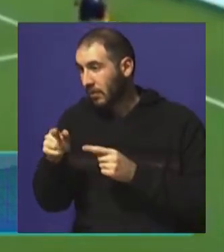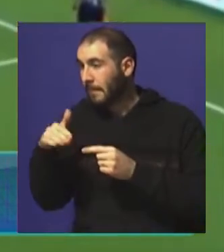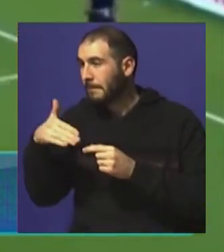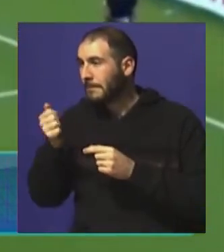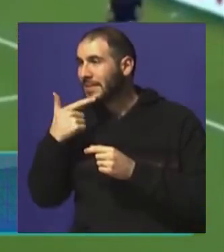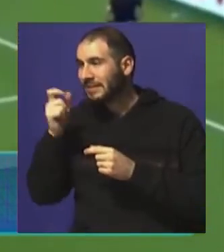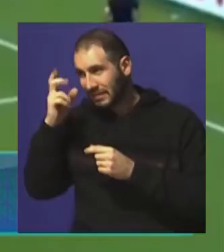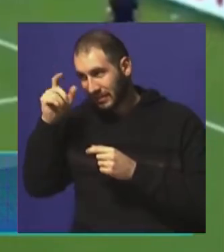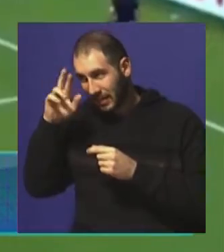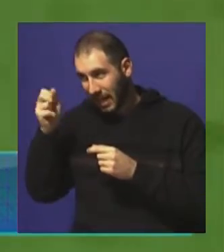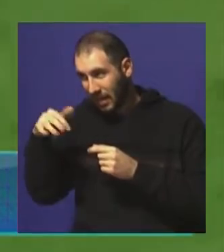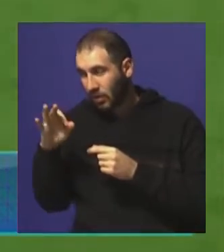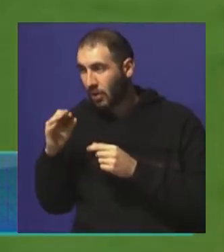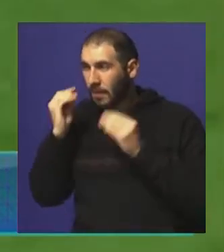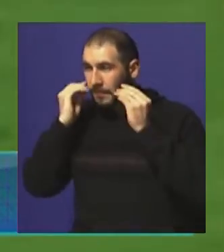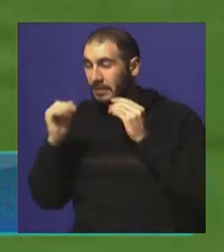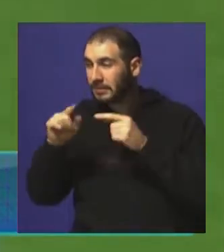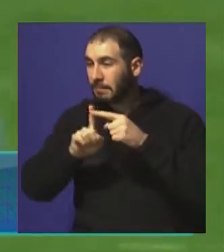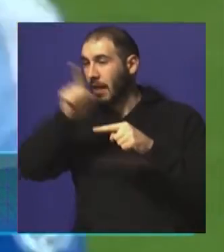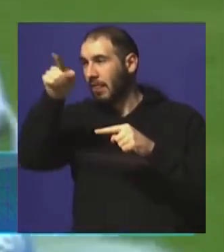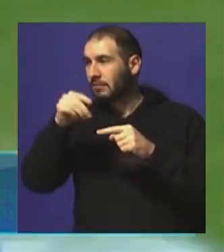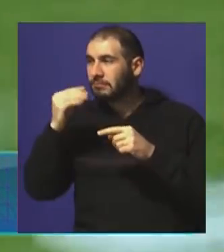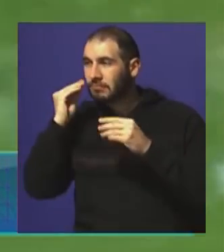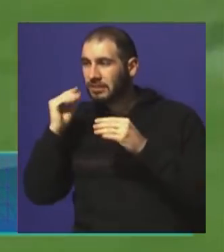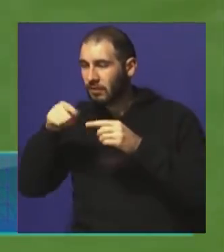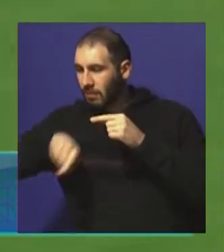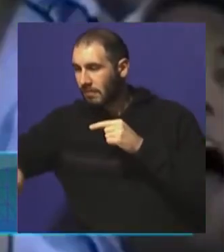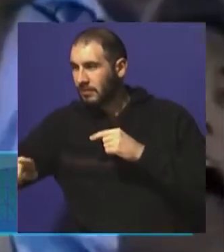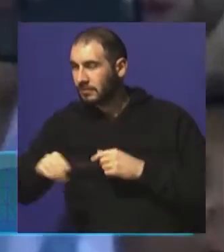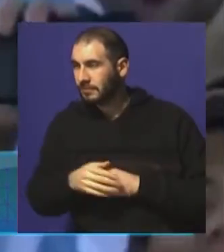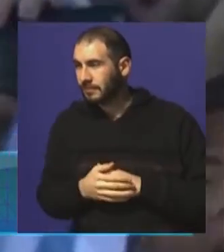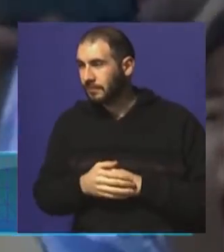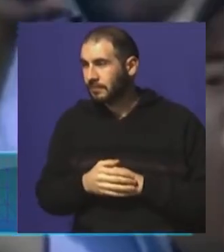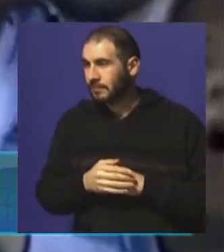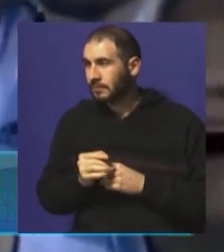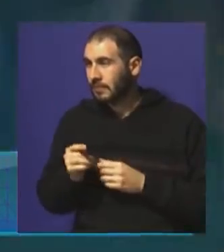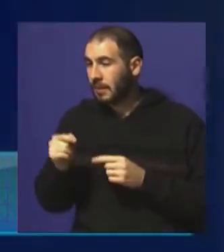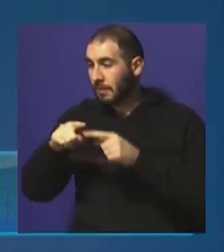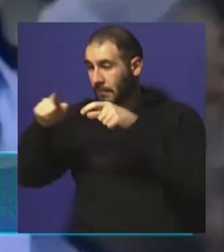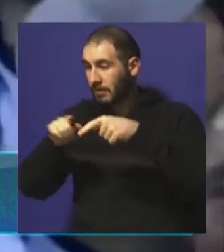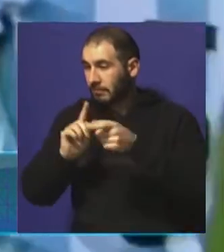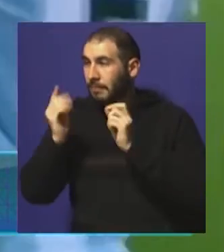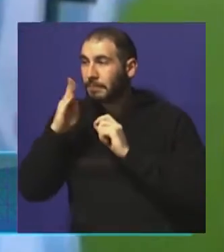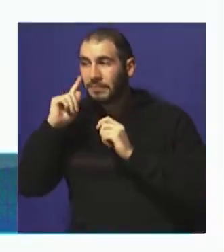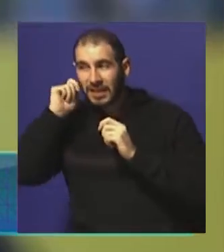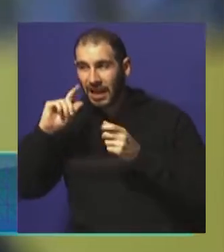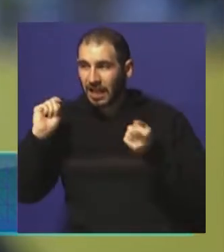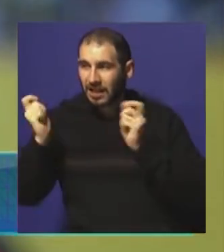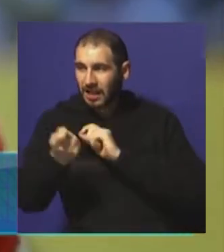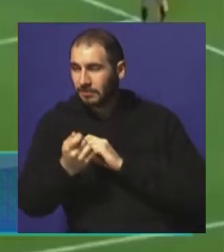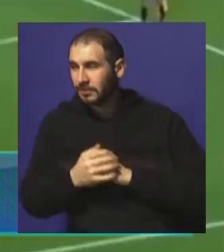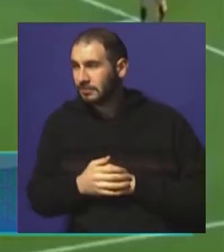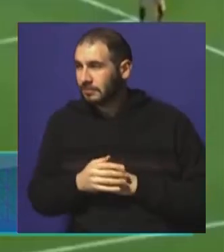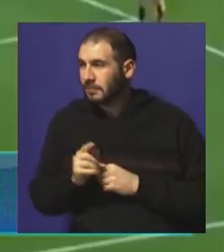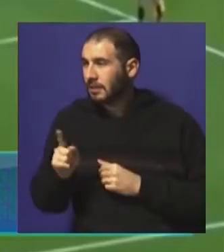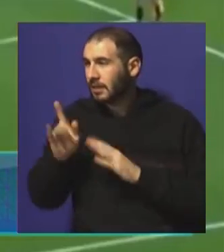Mascherano, con la diferencia que Messi elevó el disparo y Mascherano fue abajo. Cuando cambió el palo Biglia, ahí Bravo fue infalible y